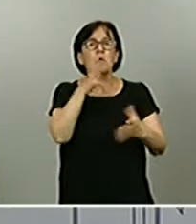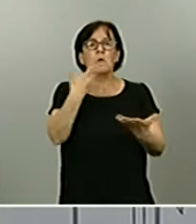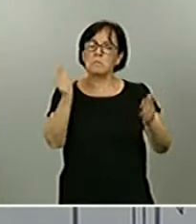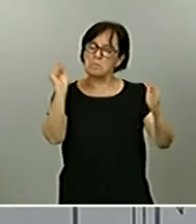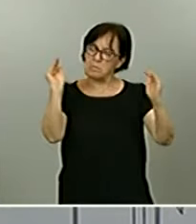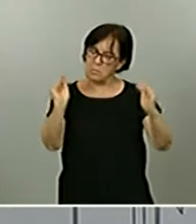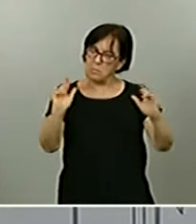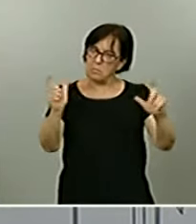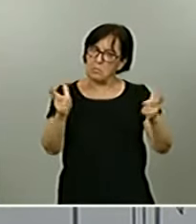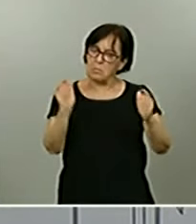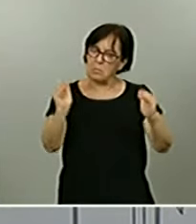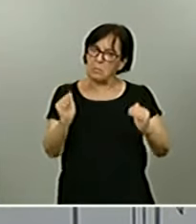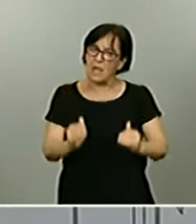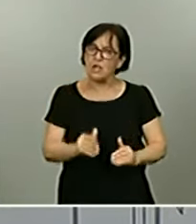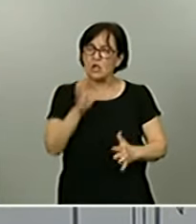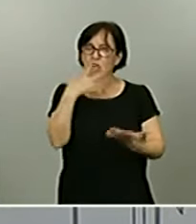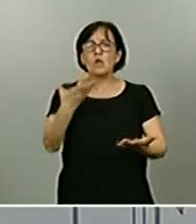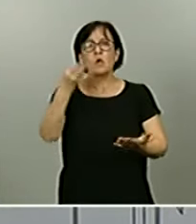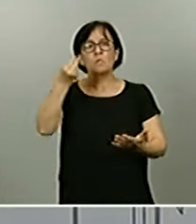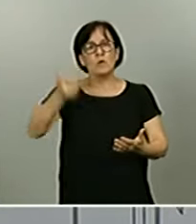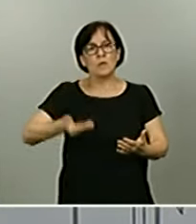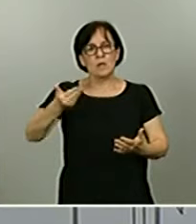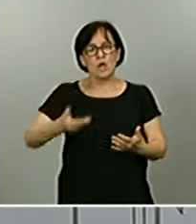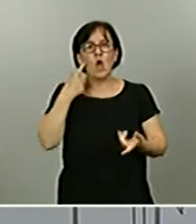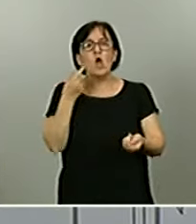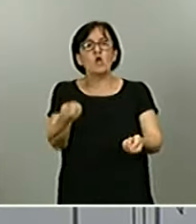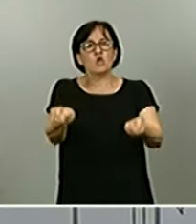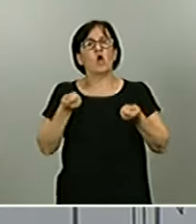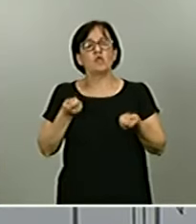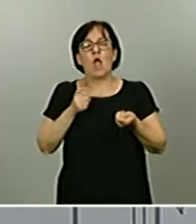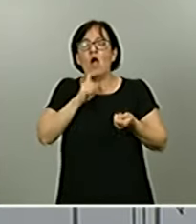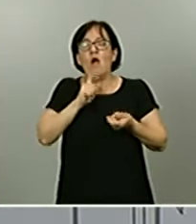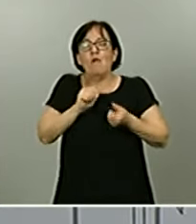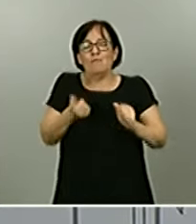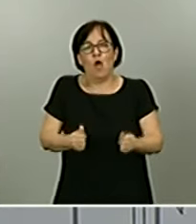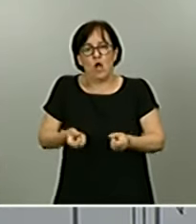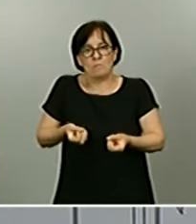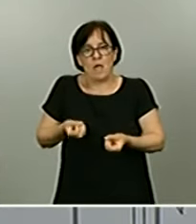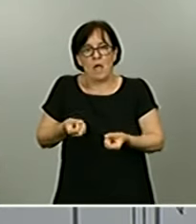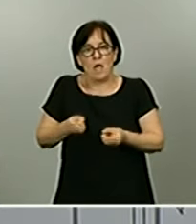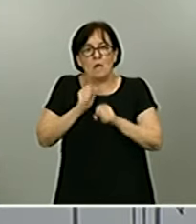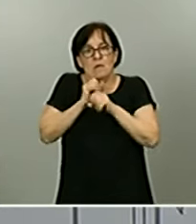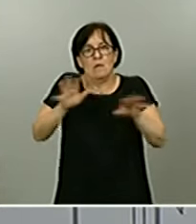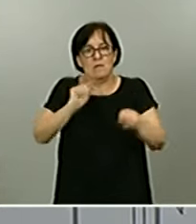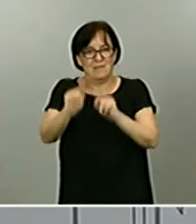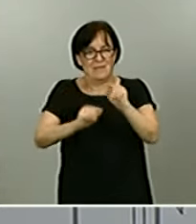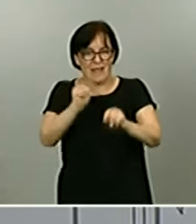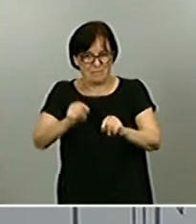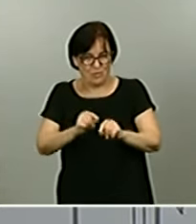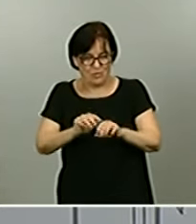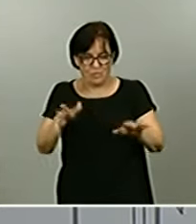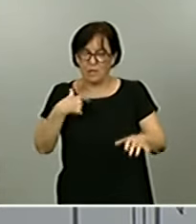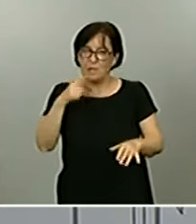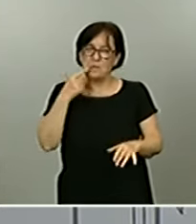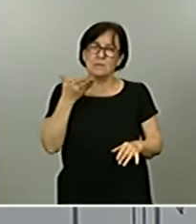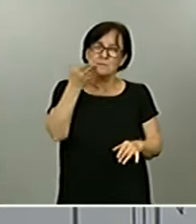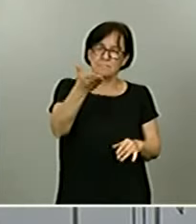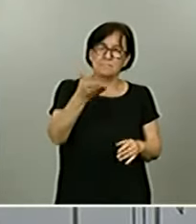casos en los que tenemos controlada la cadena de transmisión. También hemos hablado estos días, se ha solicitado información